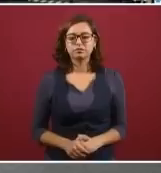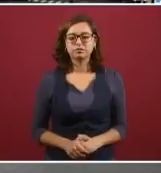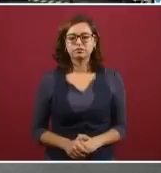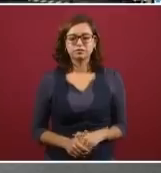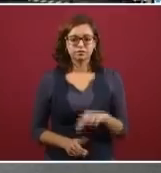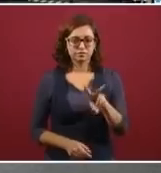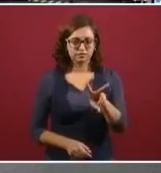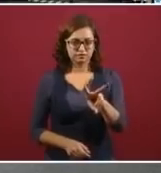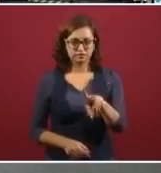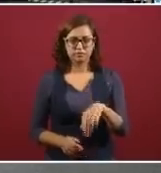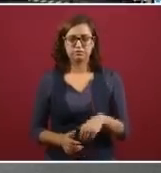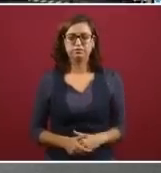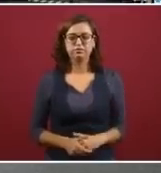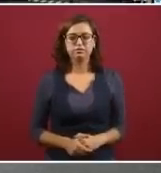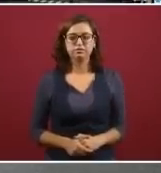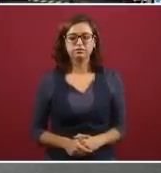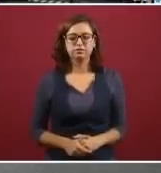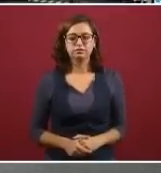Ustedes dos.